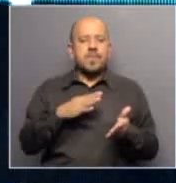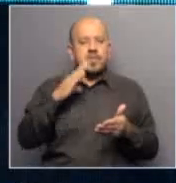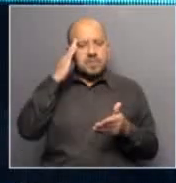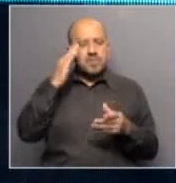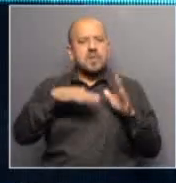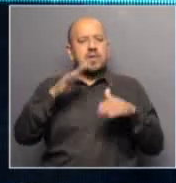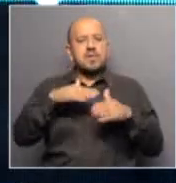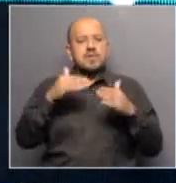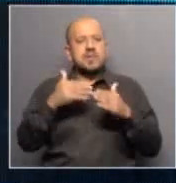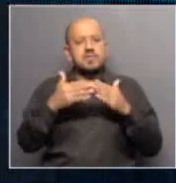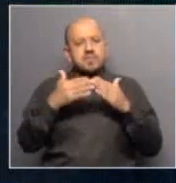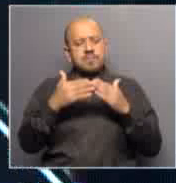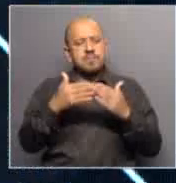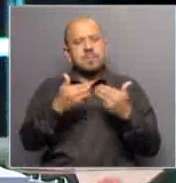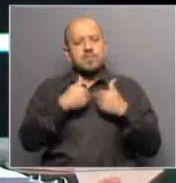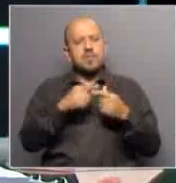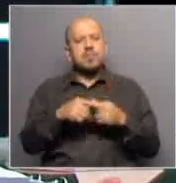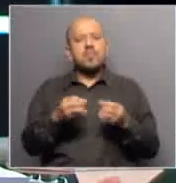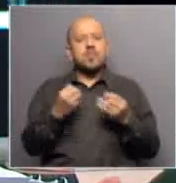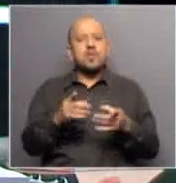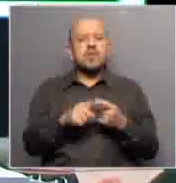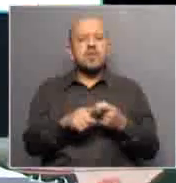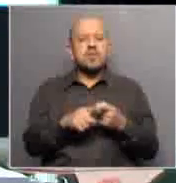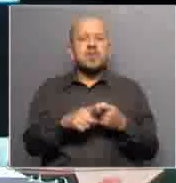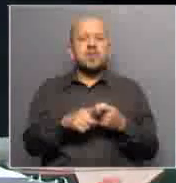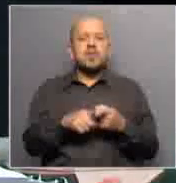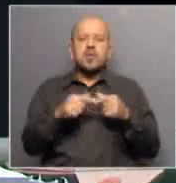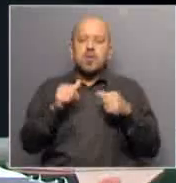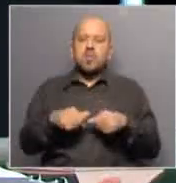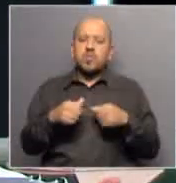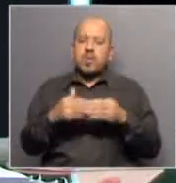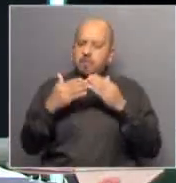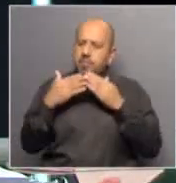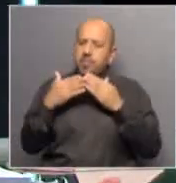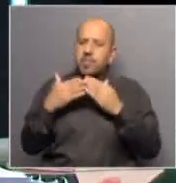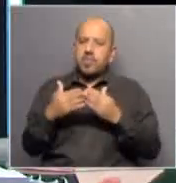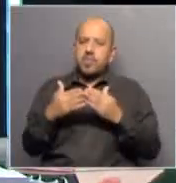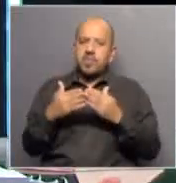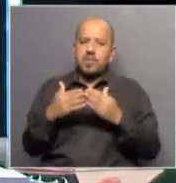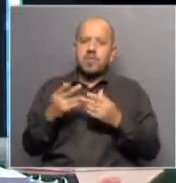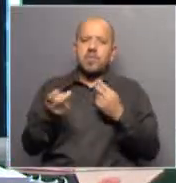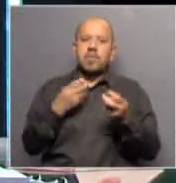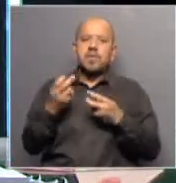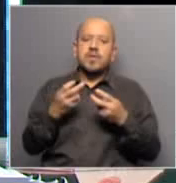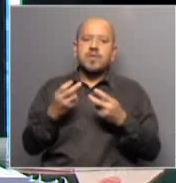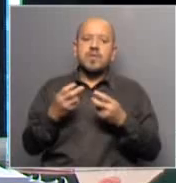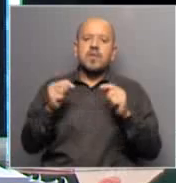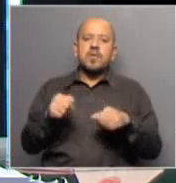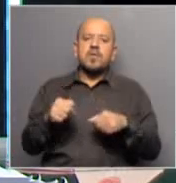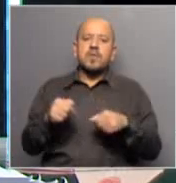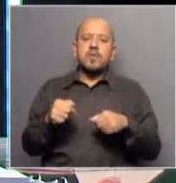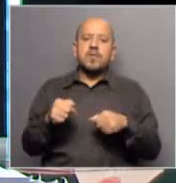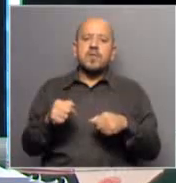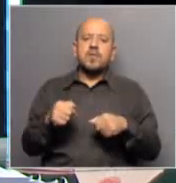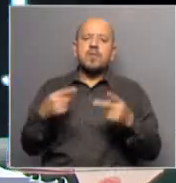también me pregunto por qué. Bueno, ¿por es una de las preguntas que vamos a intentar buscarle algún sentido hoy, por lo menos.